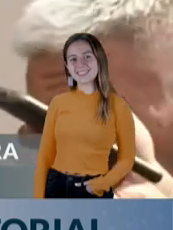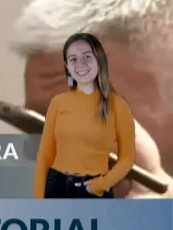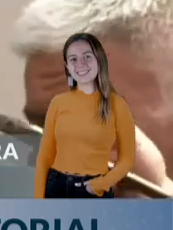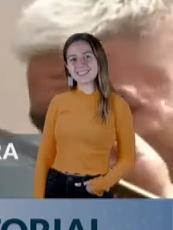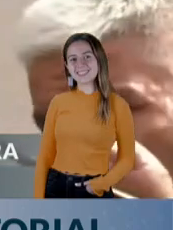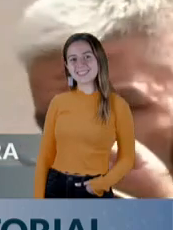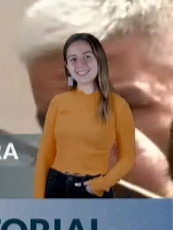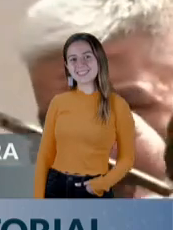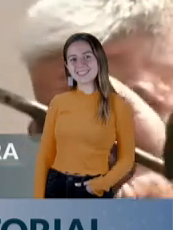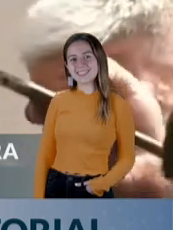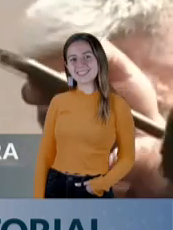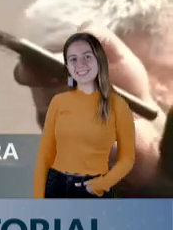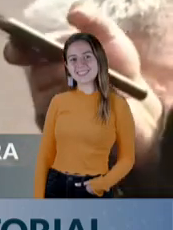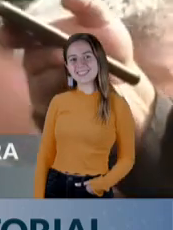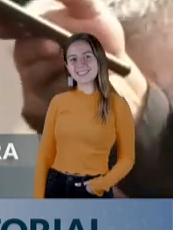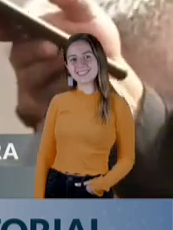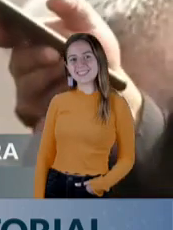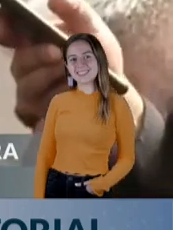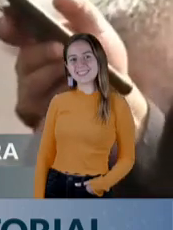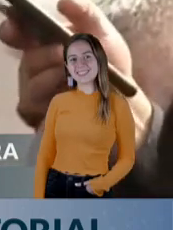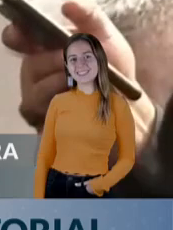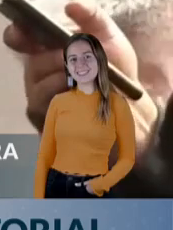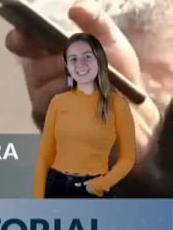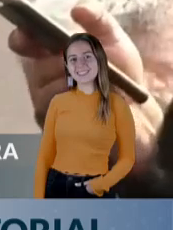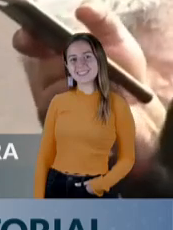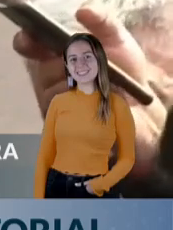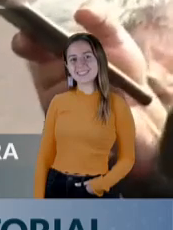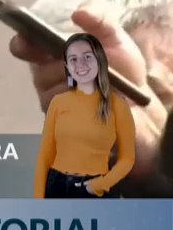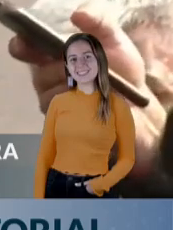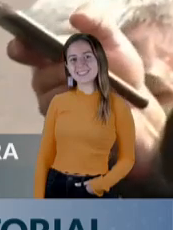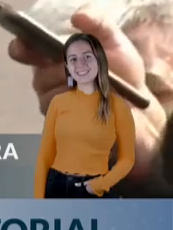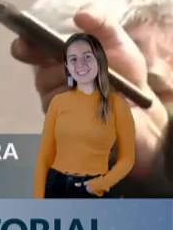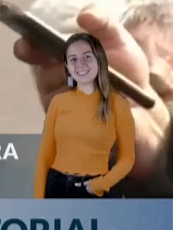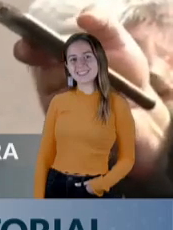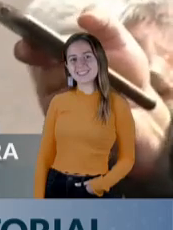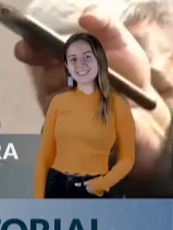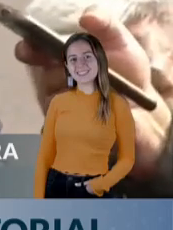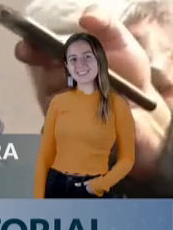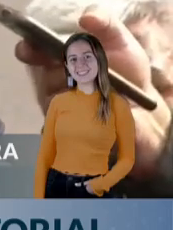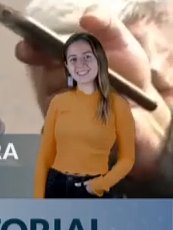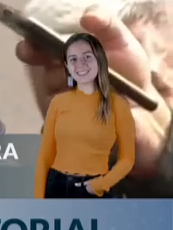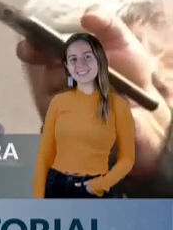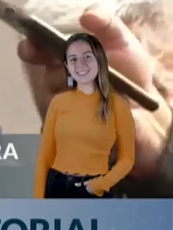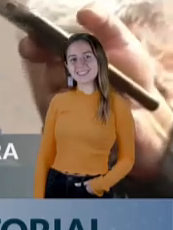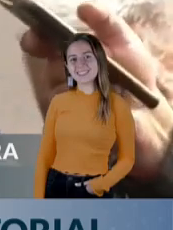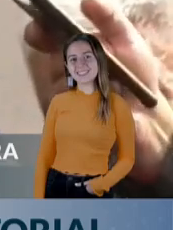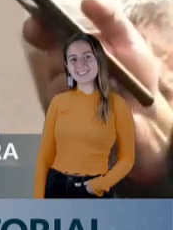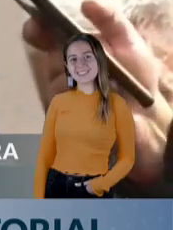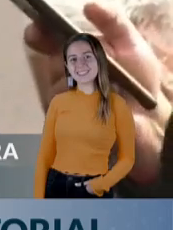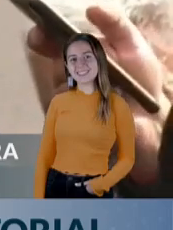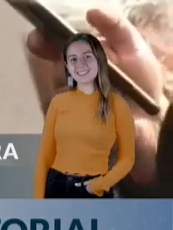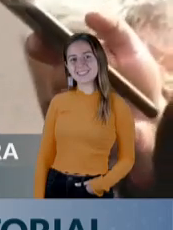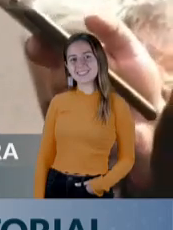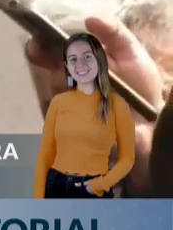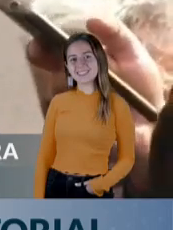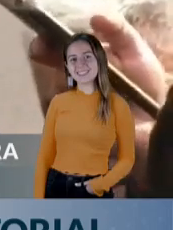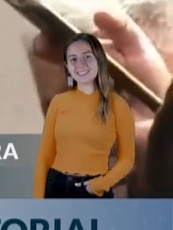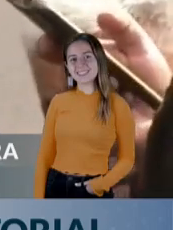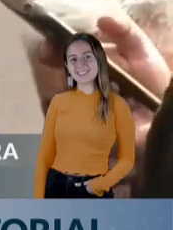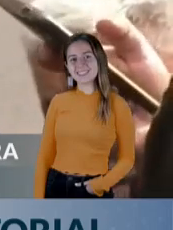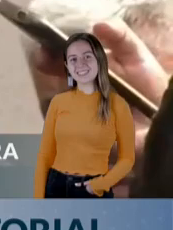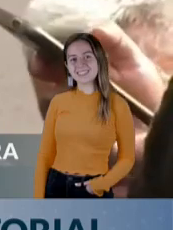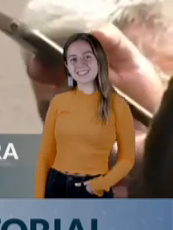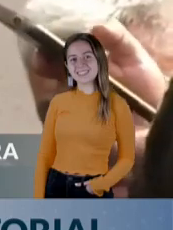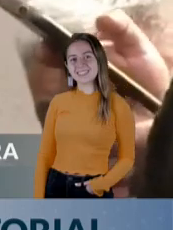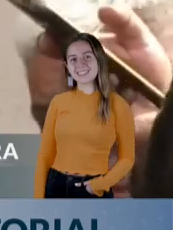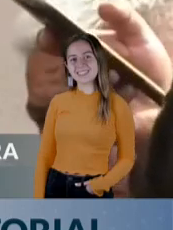vendría a solucionar los problemas de excesiva localización de las fiscalías y permitiría que las investigaciones puedan darse a nivel nacional. El ministro de